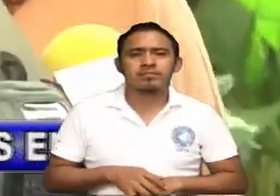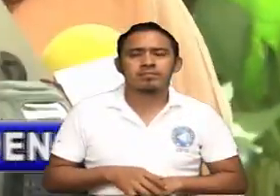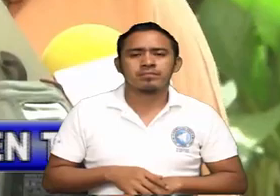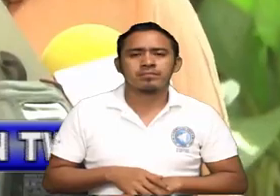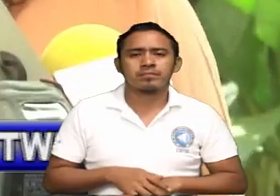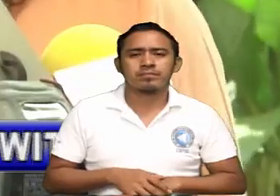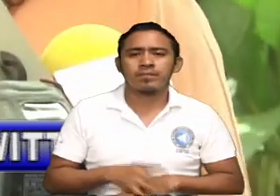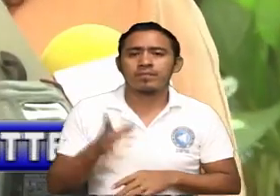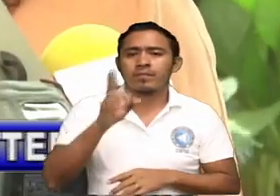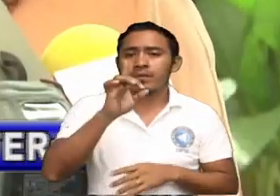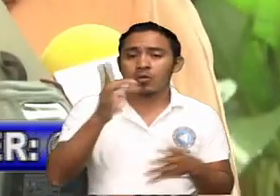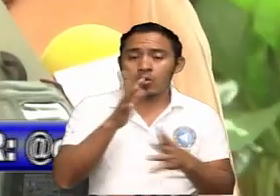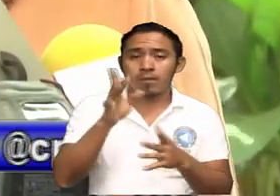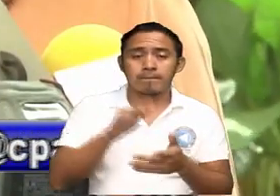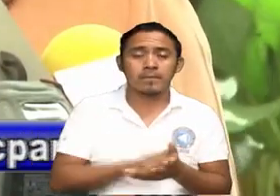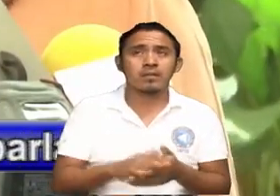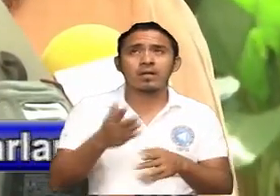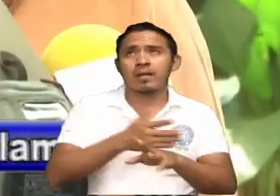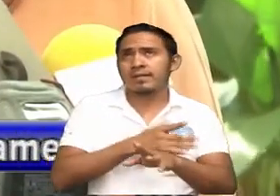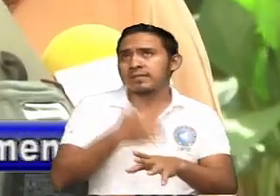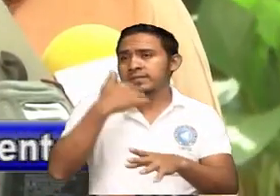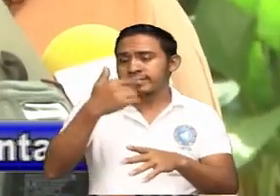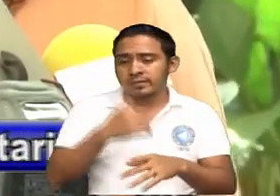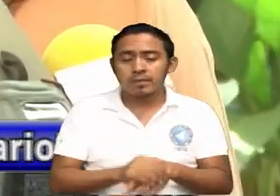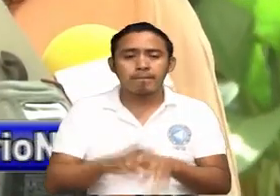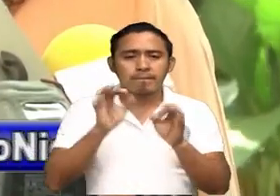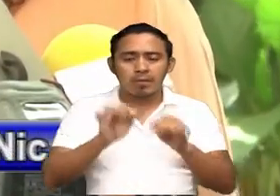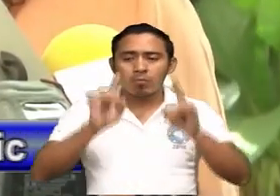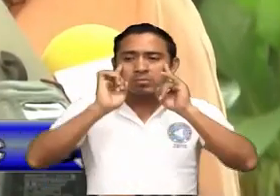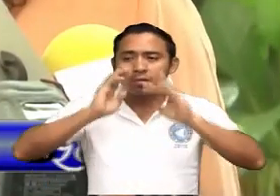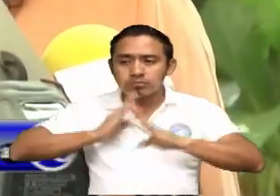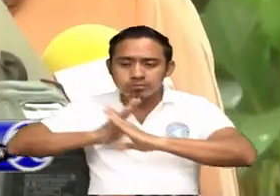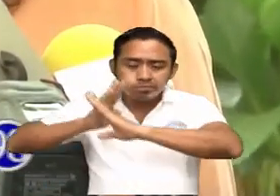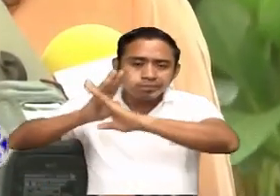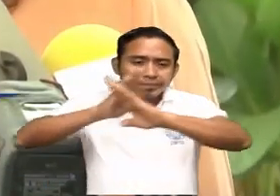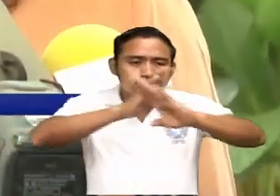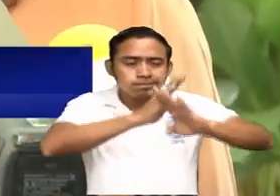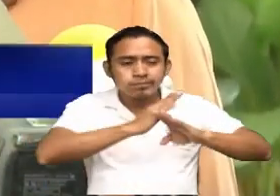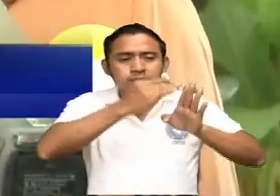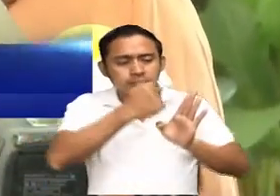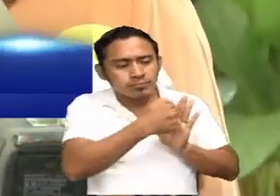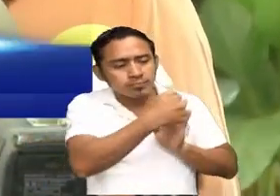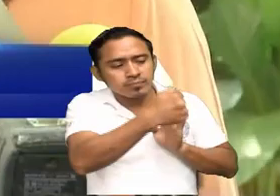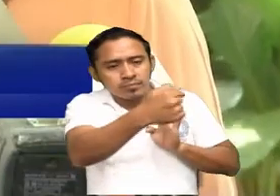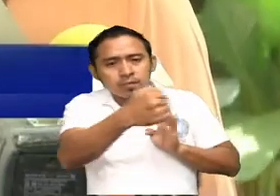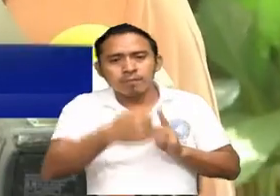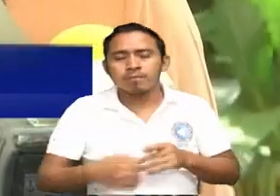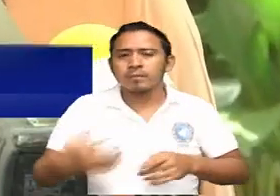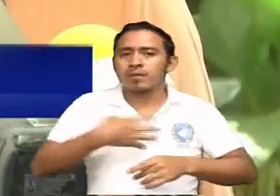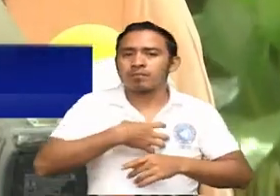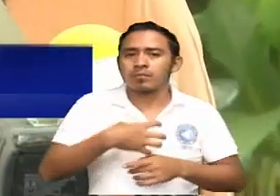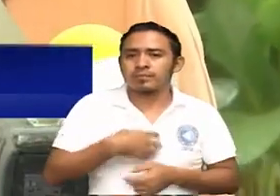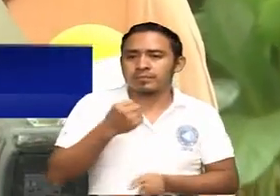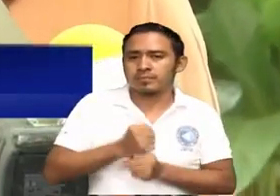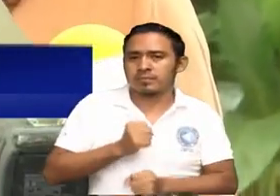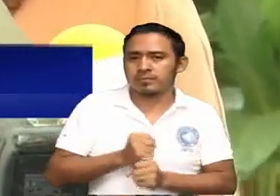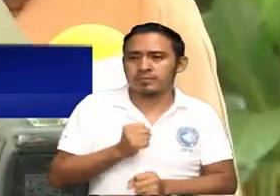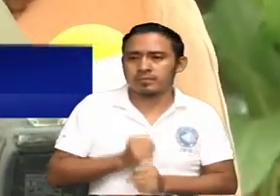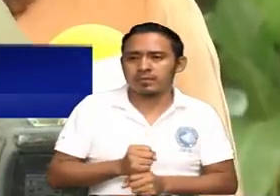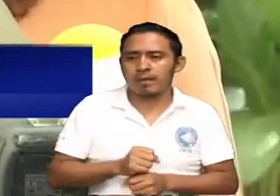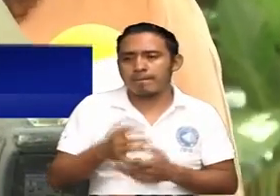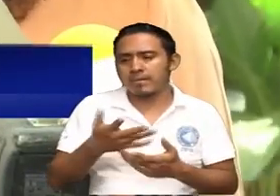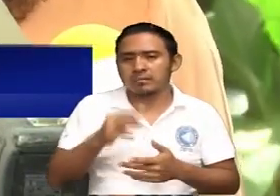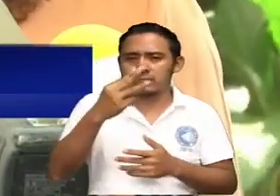El recorrido, como me lo mencionaba, va a estar asegurado efectivamente por nuestros trabajadores. Más